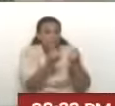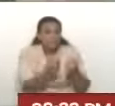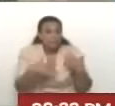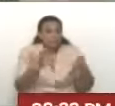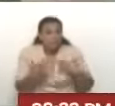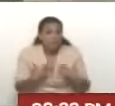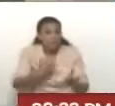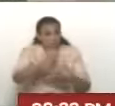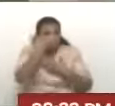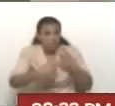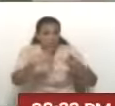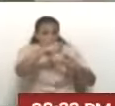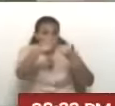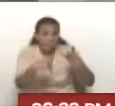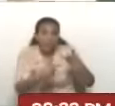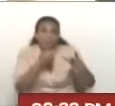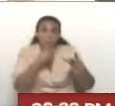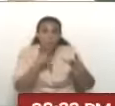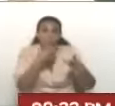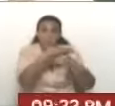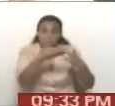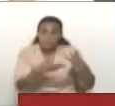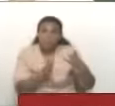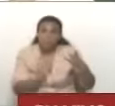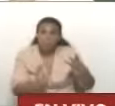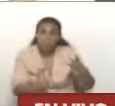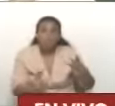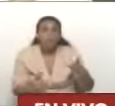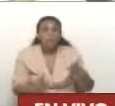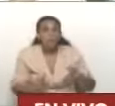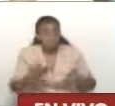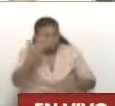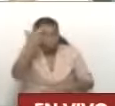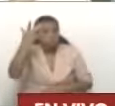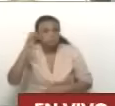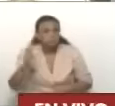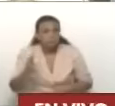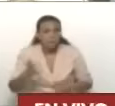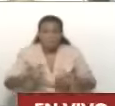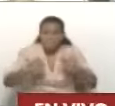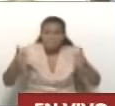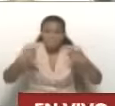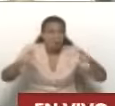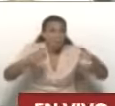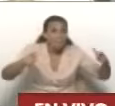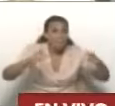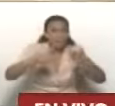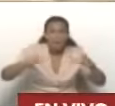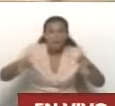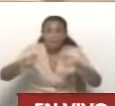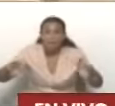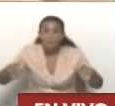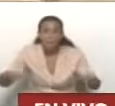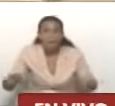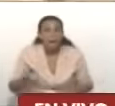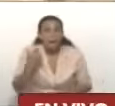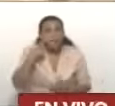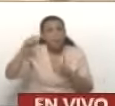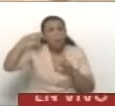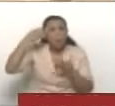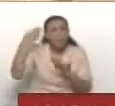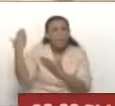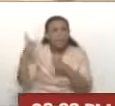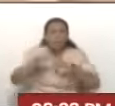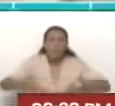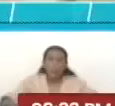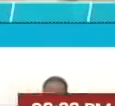estos proyectos me parecen muy bonitos porque estamos en capacidad de que se vayan multiplicando. Creo que tenemos un video del